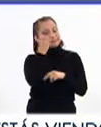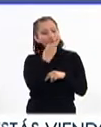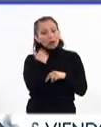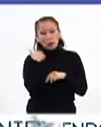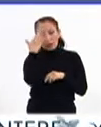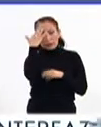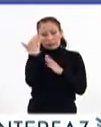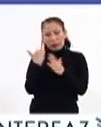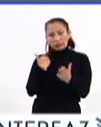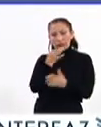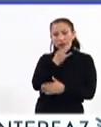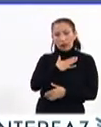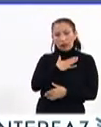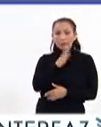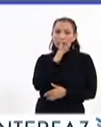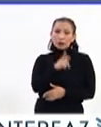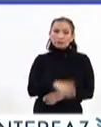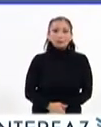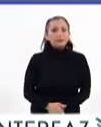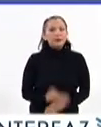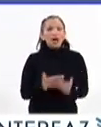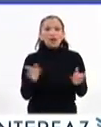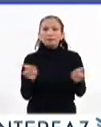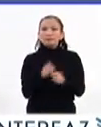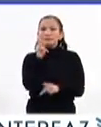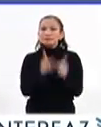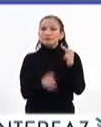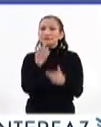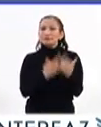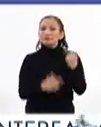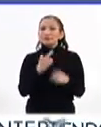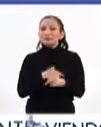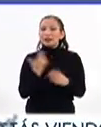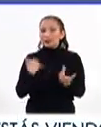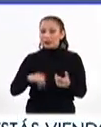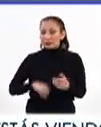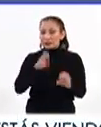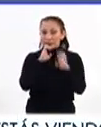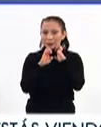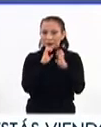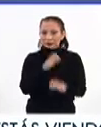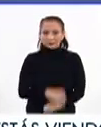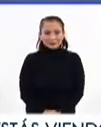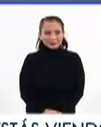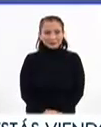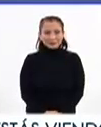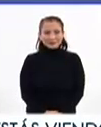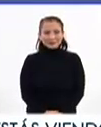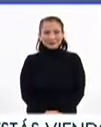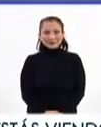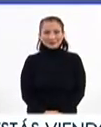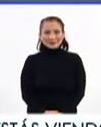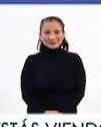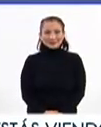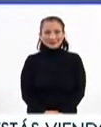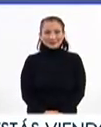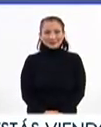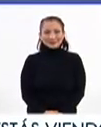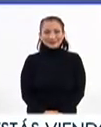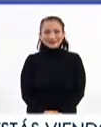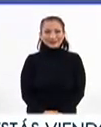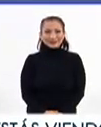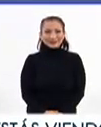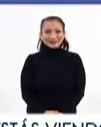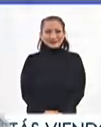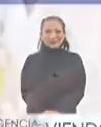con conocimiento es aún mejor. Vamos a hacer una breve pausa, regresamos con una interesante entrevista al respecto.